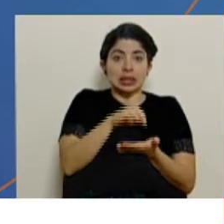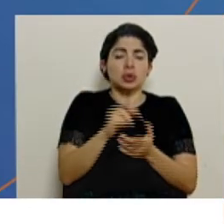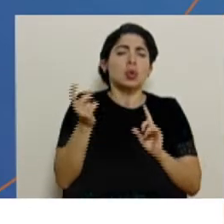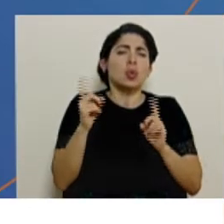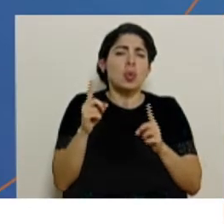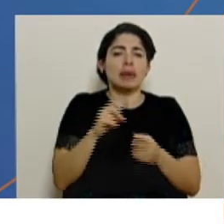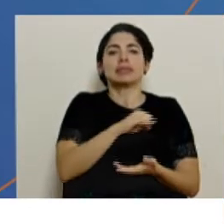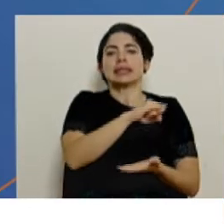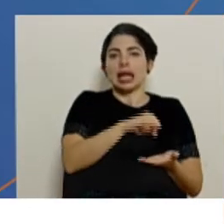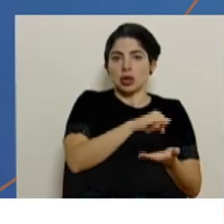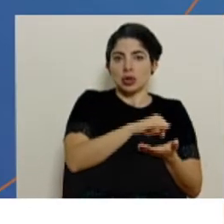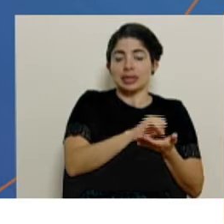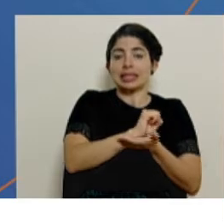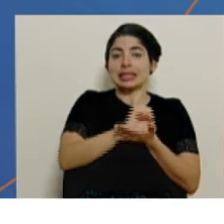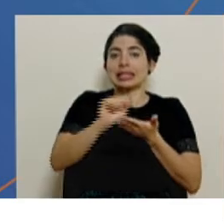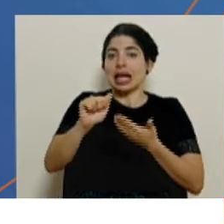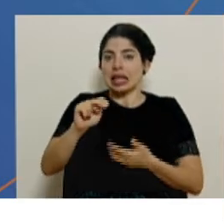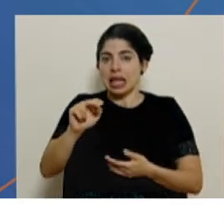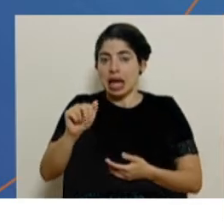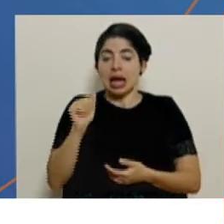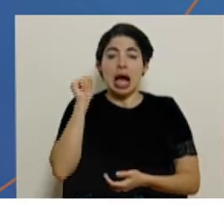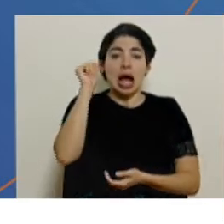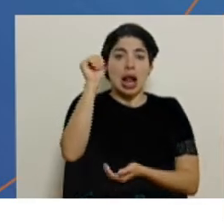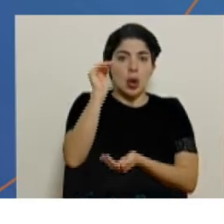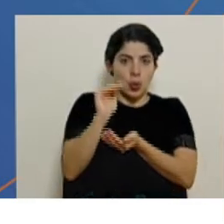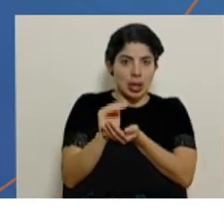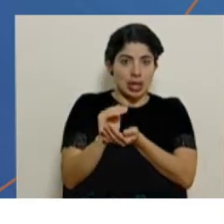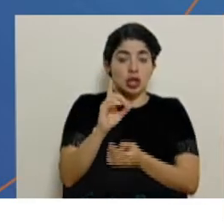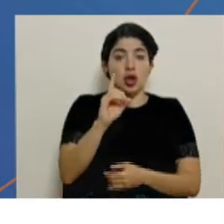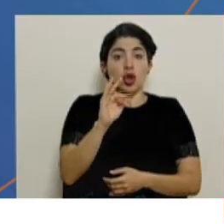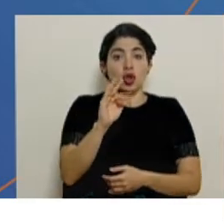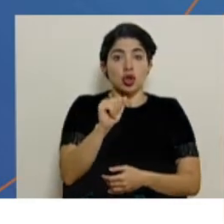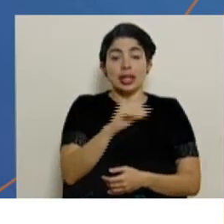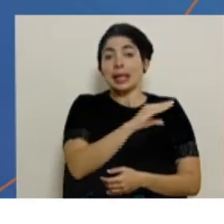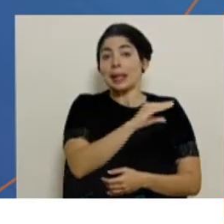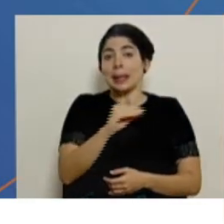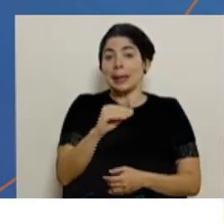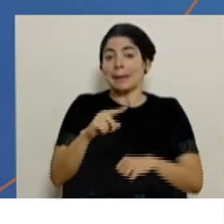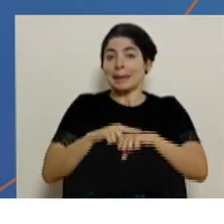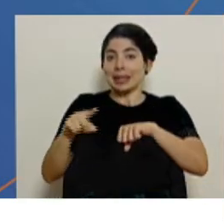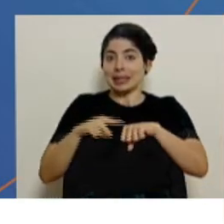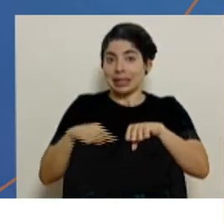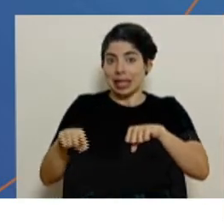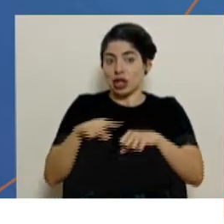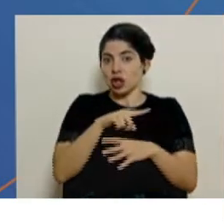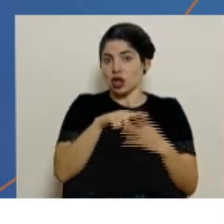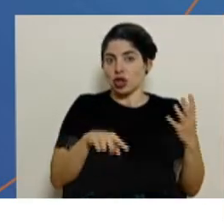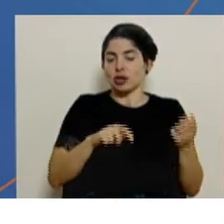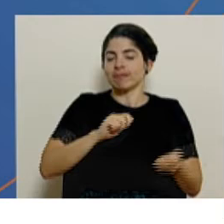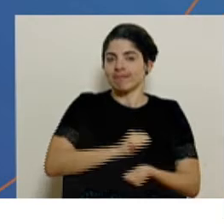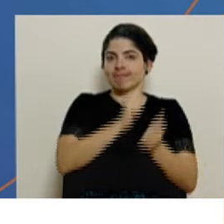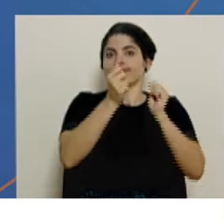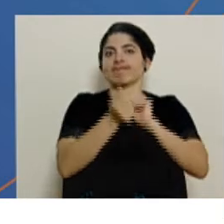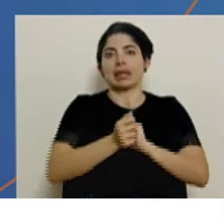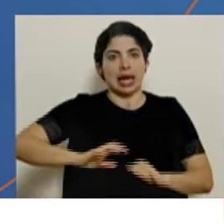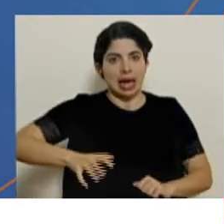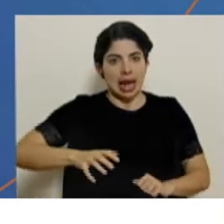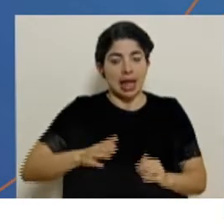cantón de San José, Santa Ana, Alajuelita, Dota y Pérez Celedón son los cantones que suben a la alerta